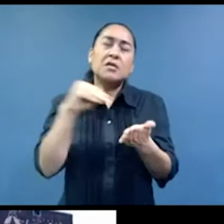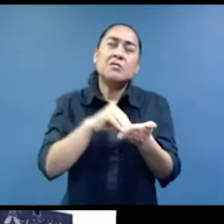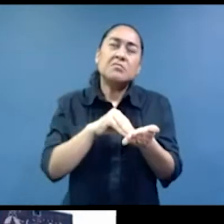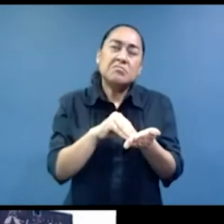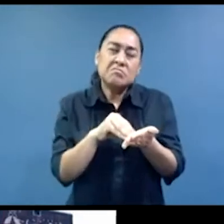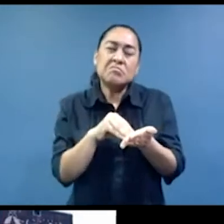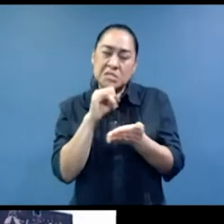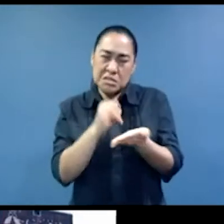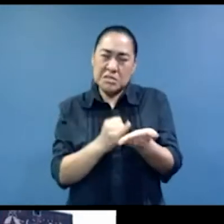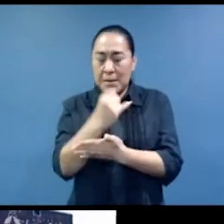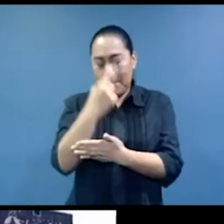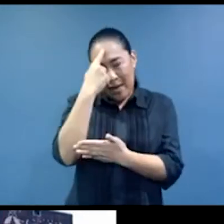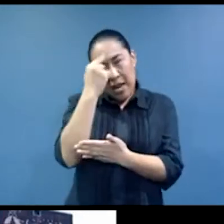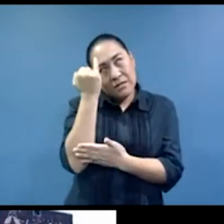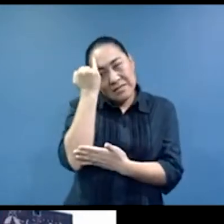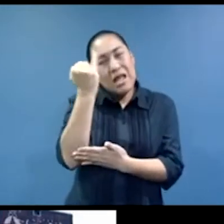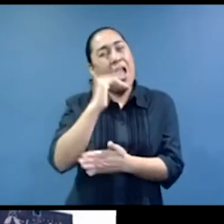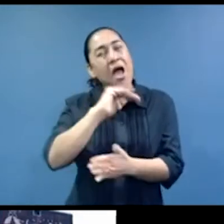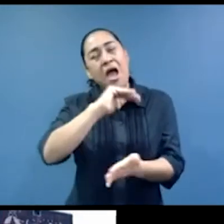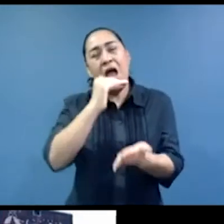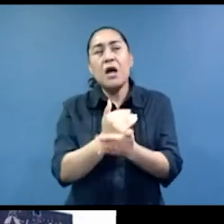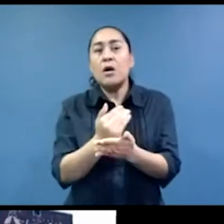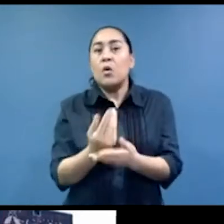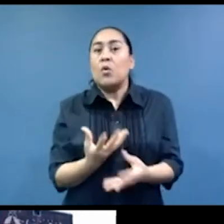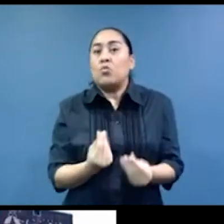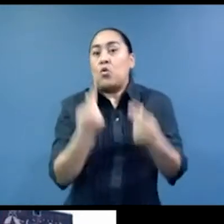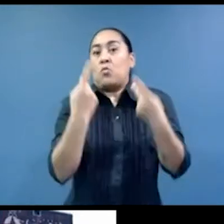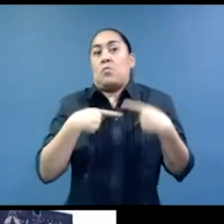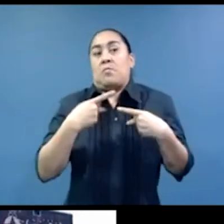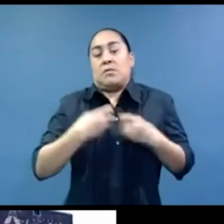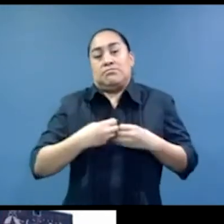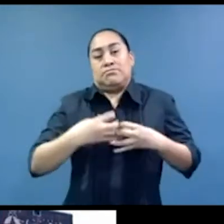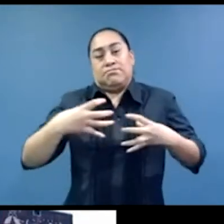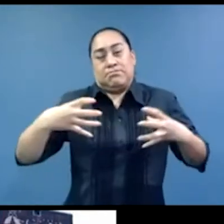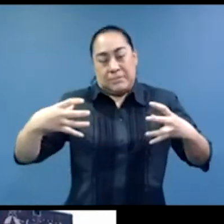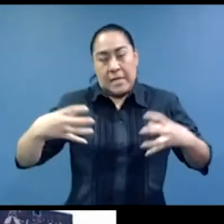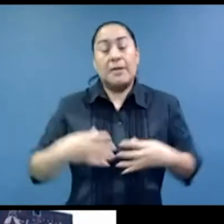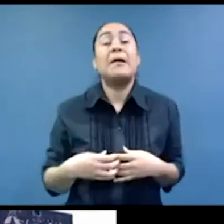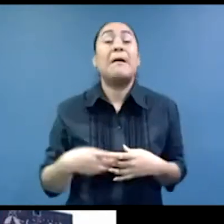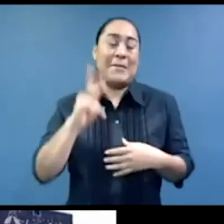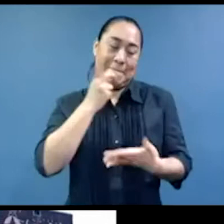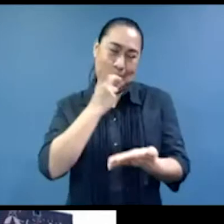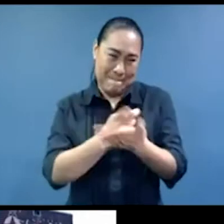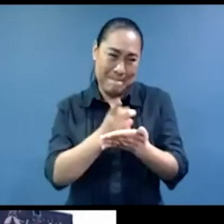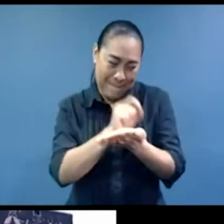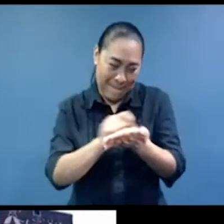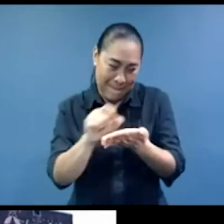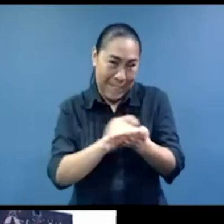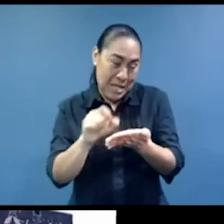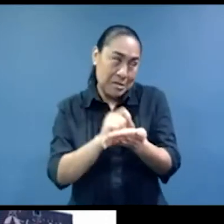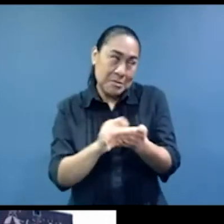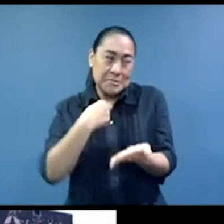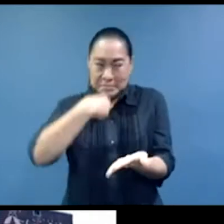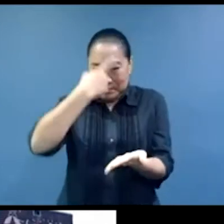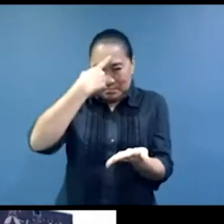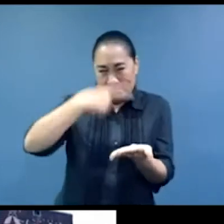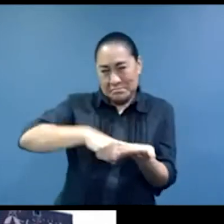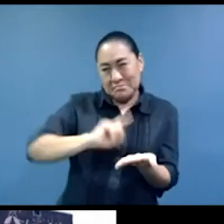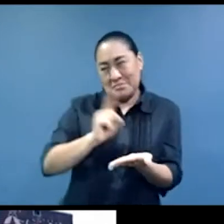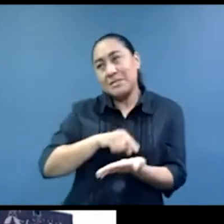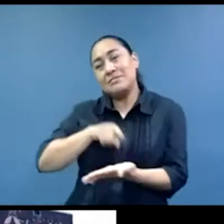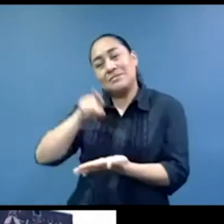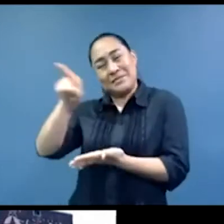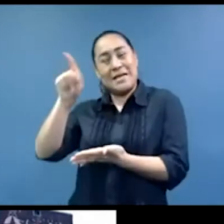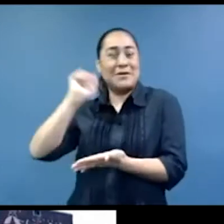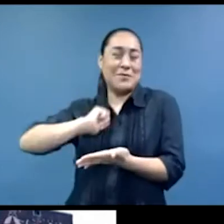de reducir el crecimiento poblacional. Pero como está redactado, estoy segura que así no lo pensó el constituyente